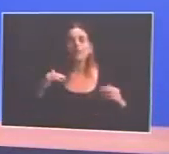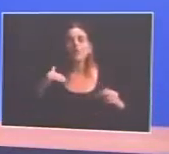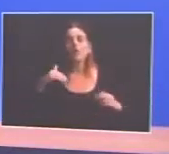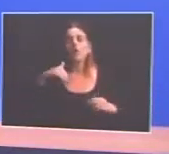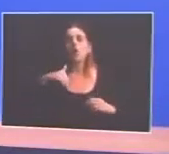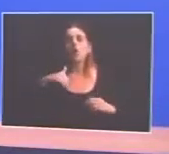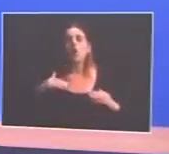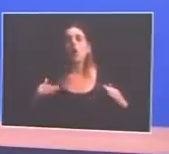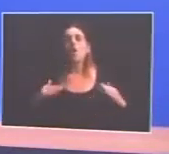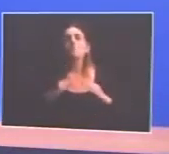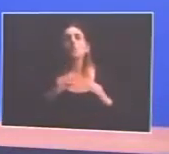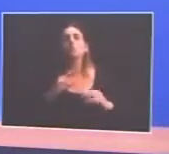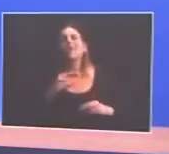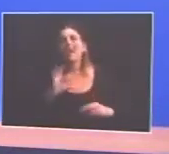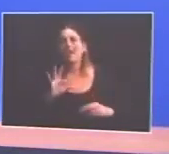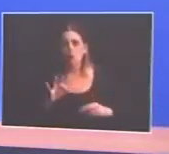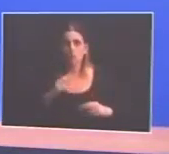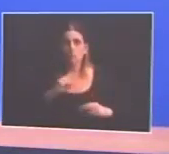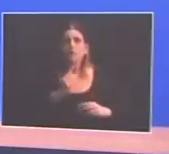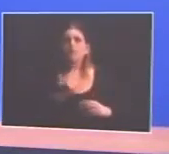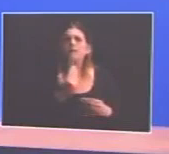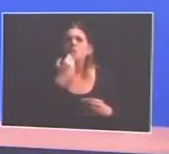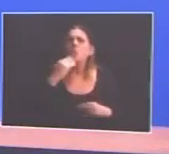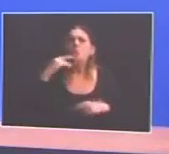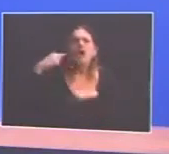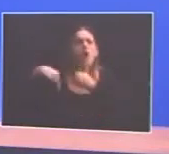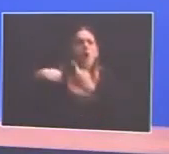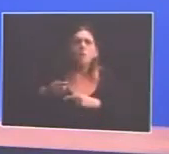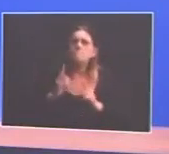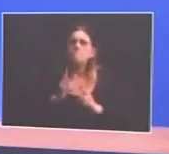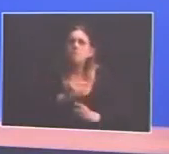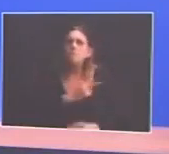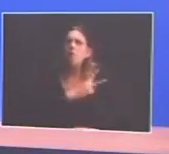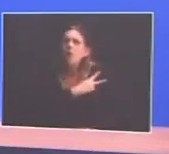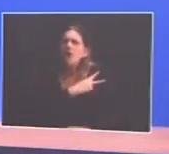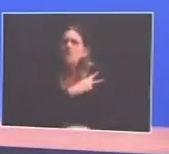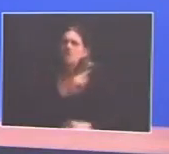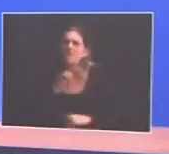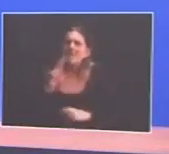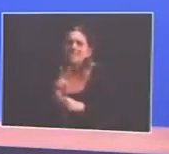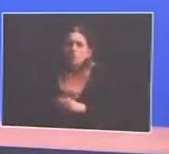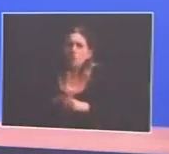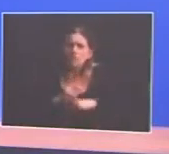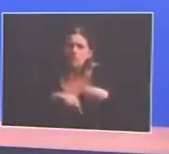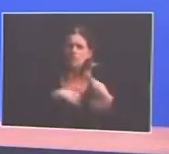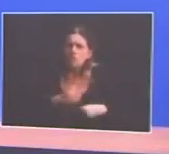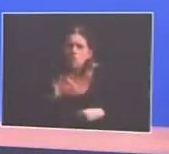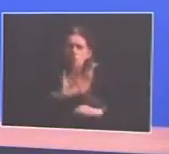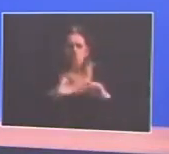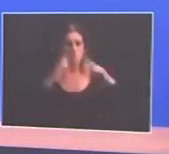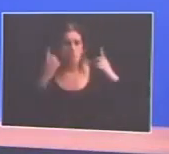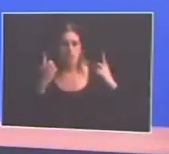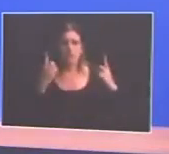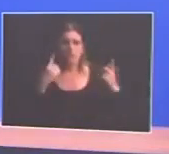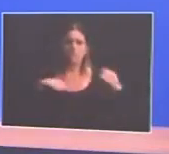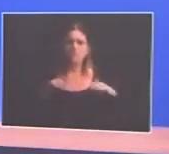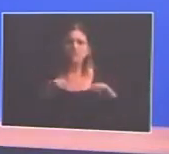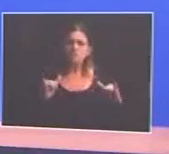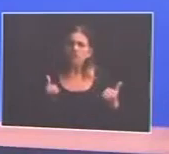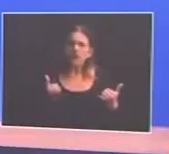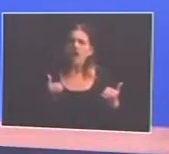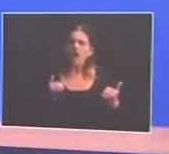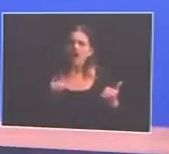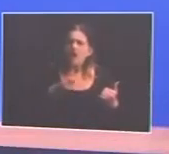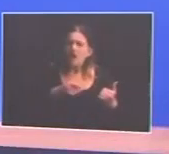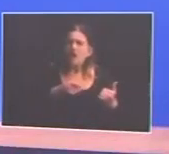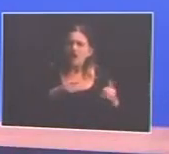y confianza estas políticas de atracción, sino que también hay dos puntos que quiero remarcar. La calle Pou bajó los impuestos a las personas de su país